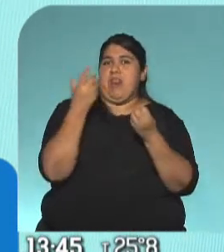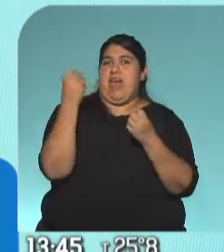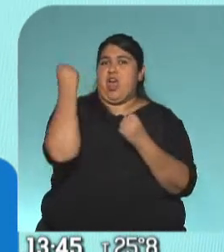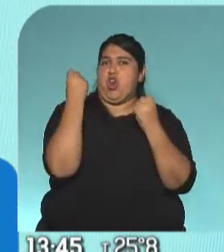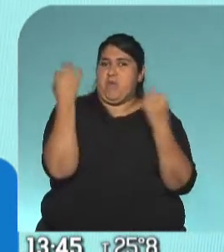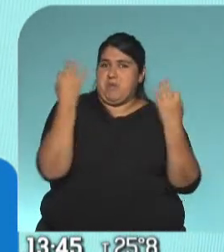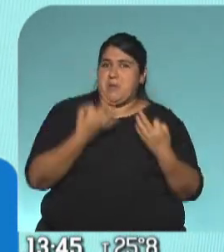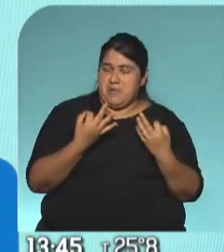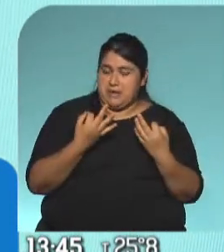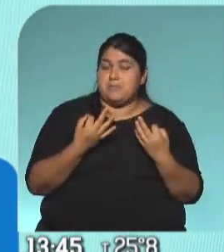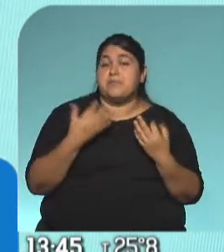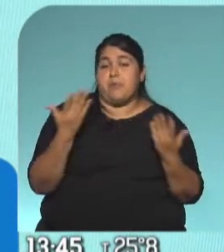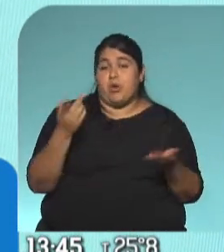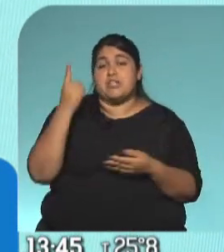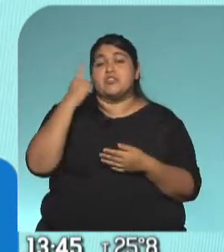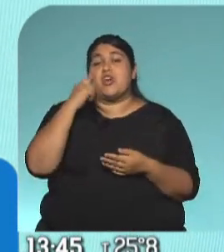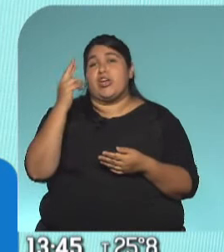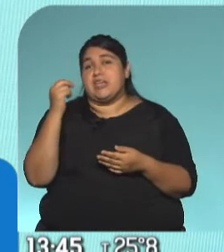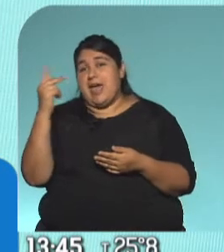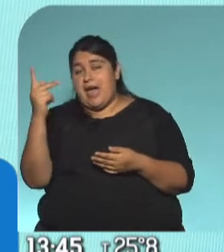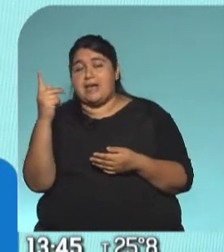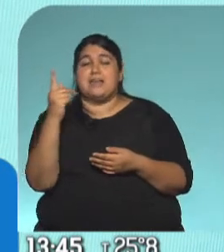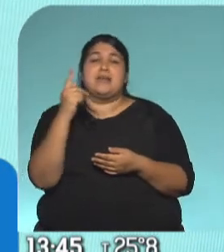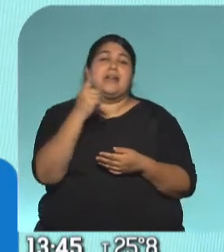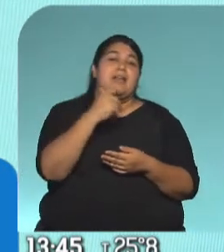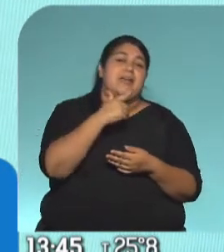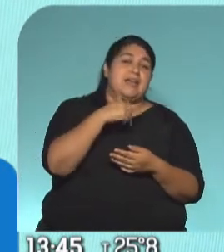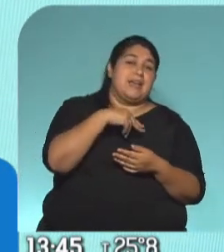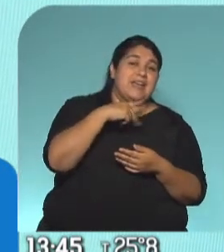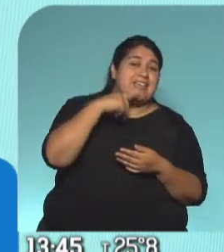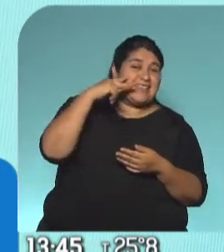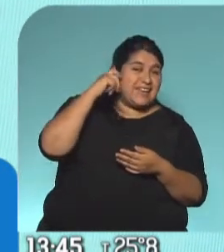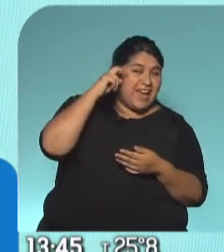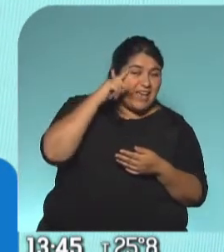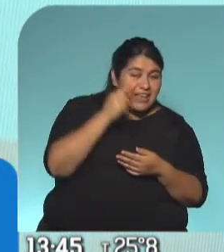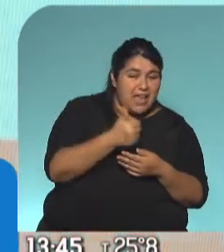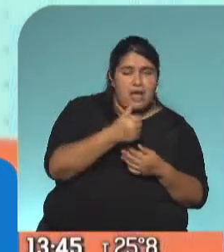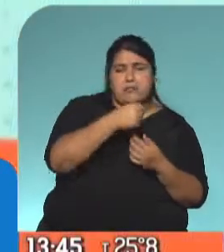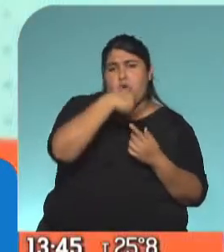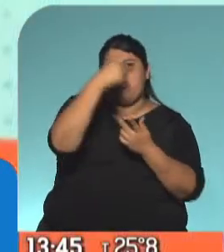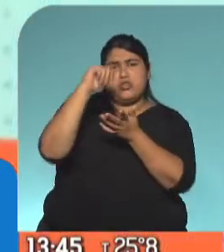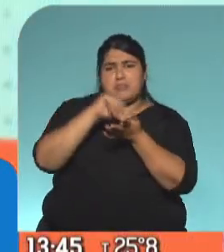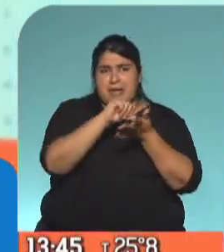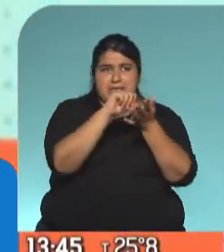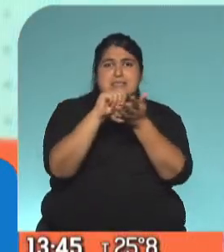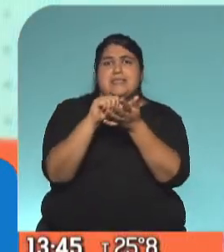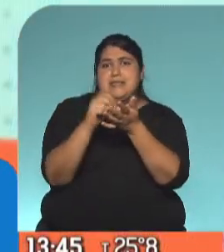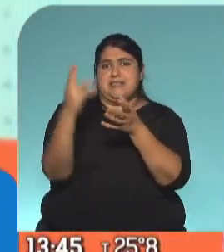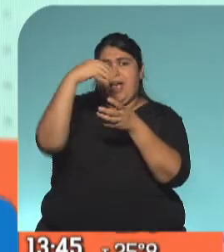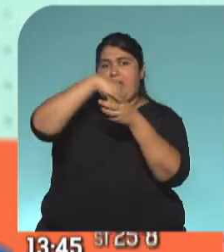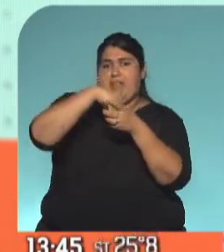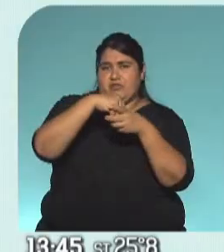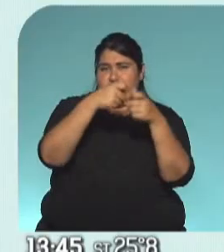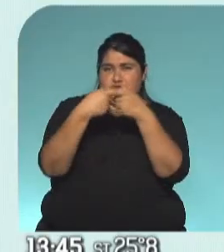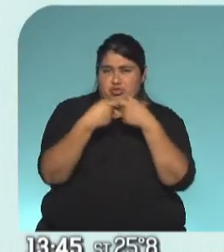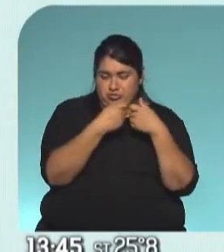privilegiando, por ejemplo, Irak, la propia Arabia Saudita, Nigeria y otros países que son los fundamentales dentro de la OPEP.